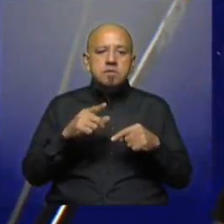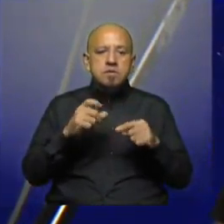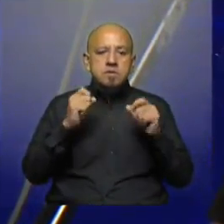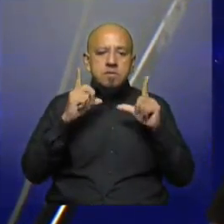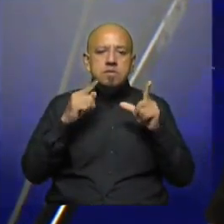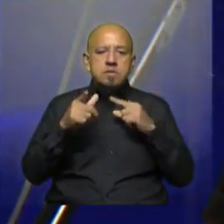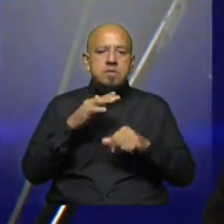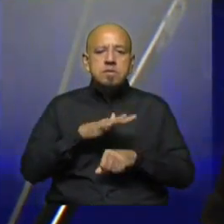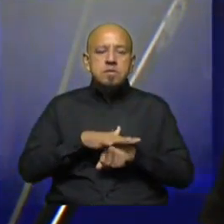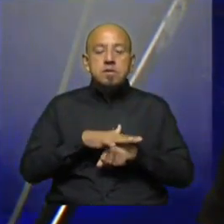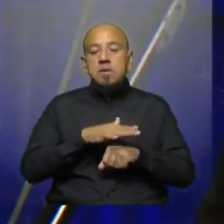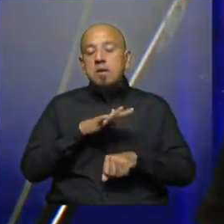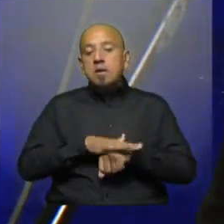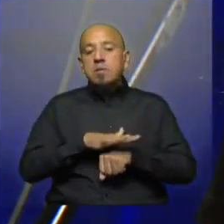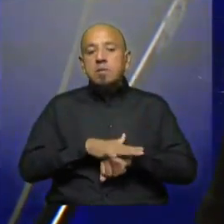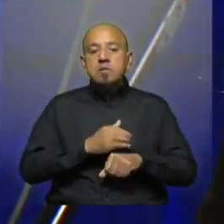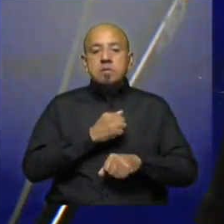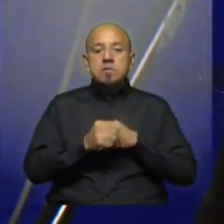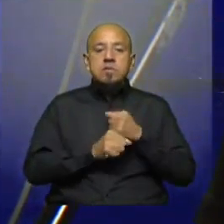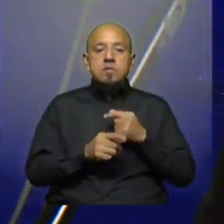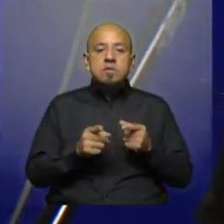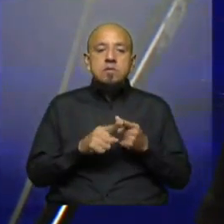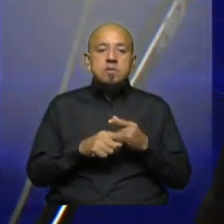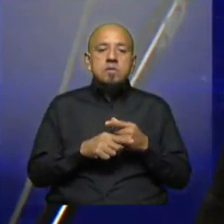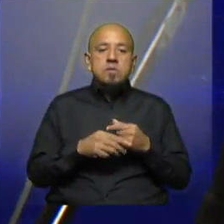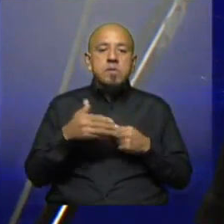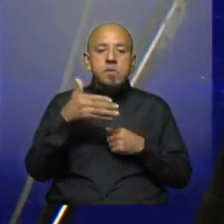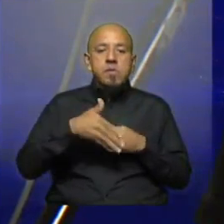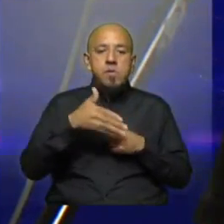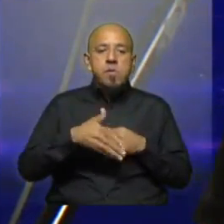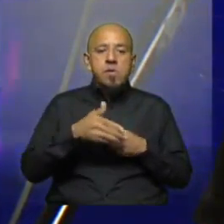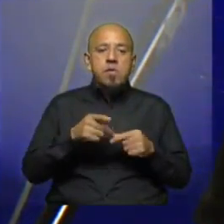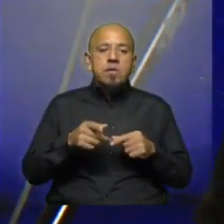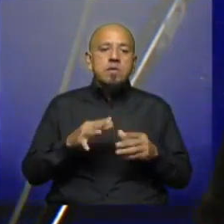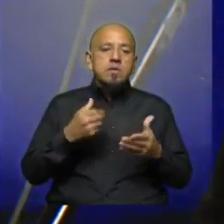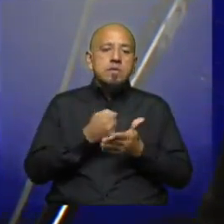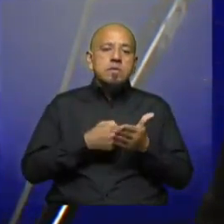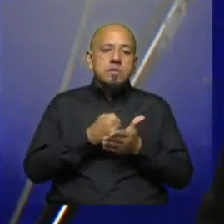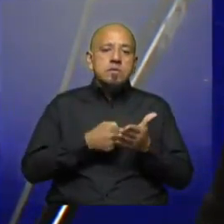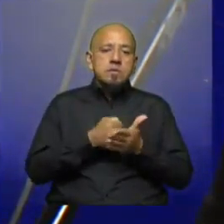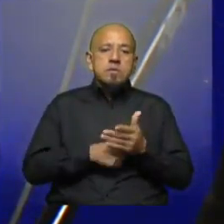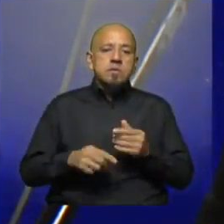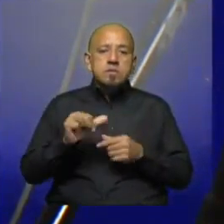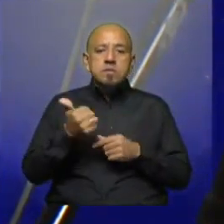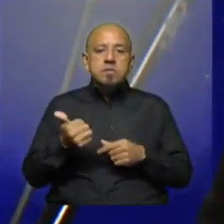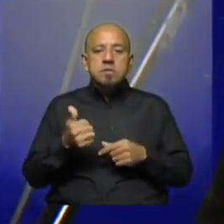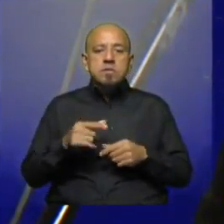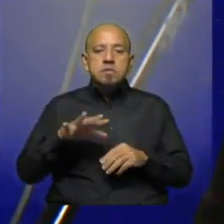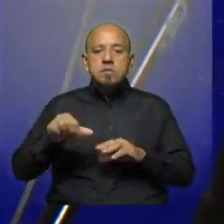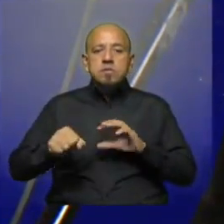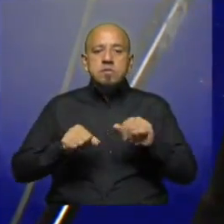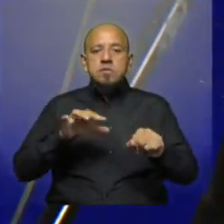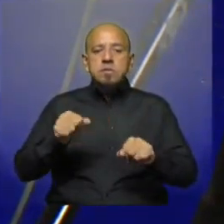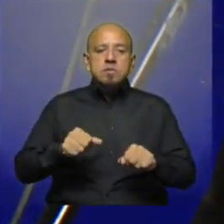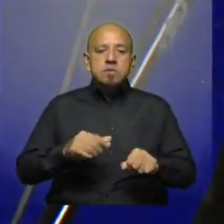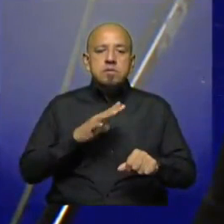ese momento del año. Y bueno, siempre, desde el escenario, en la lucha de seguir conquistando espacios que